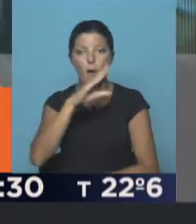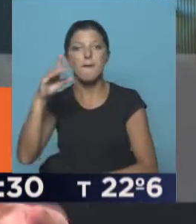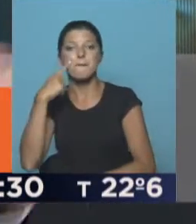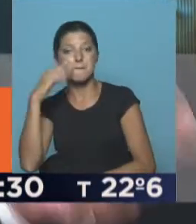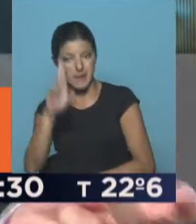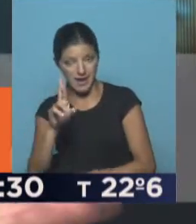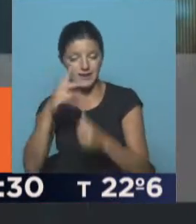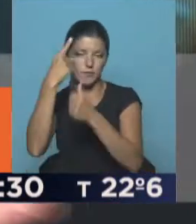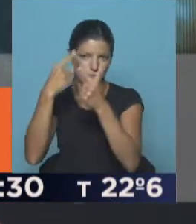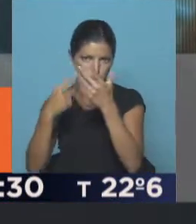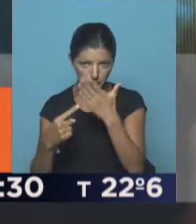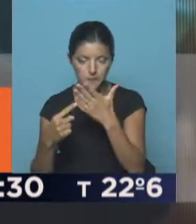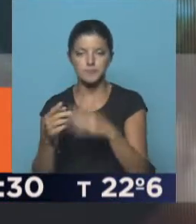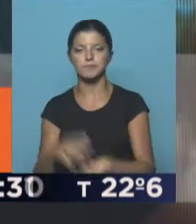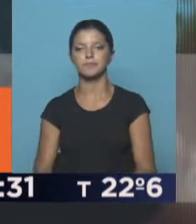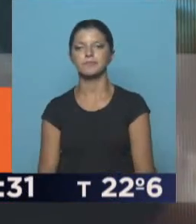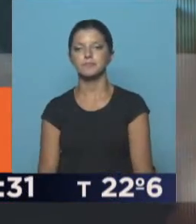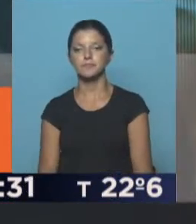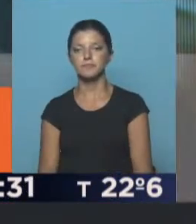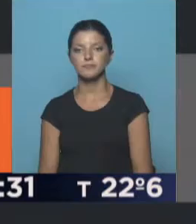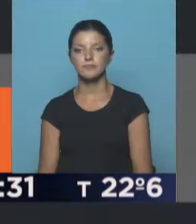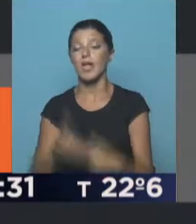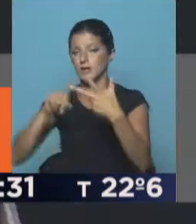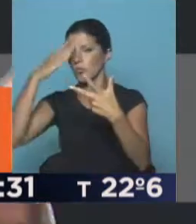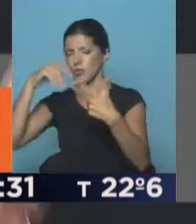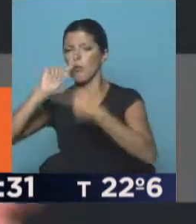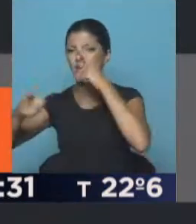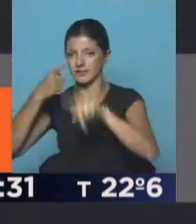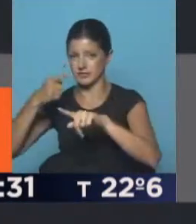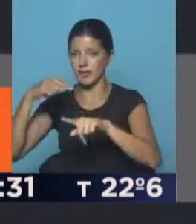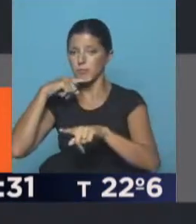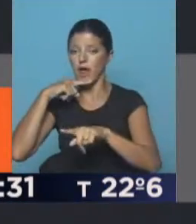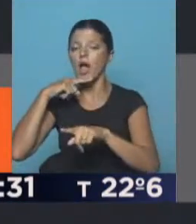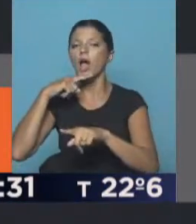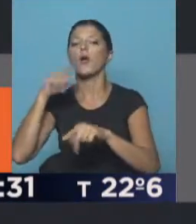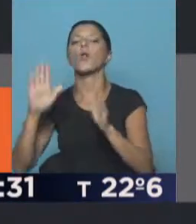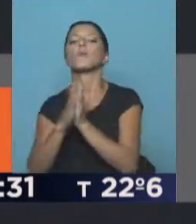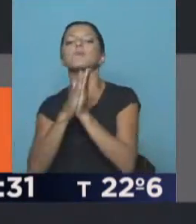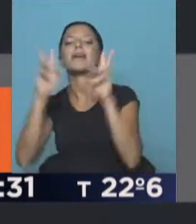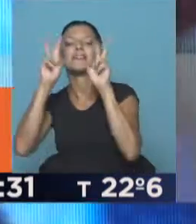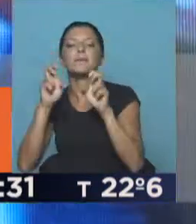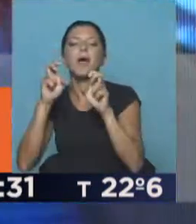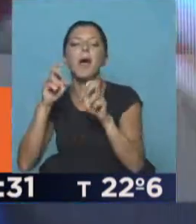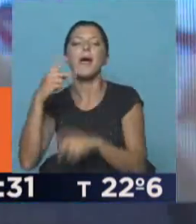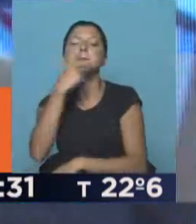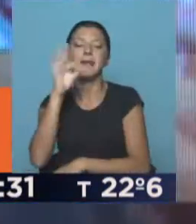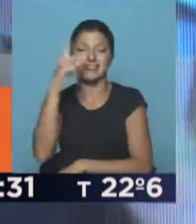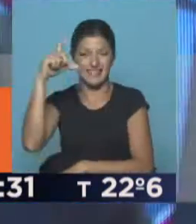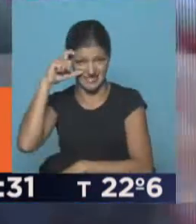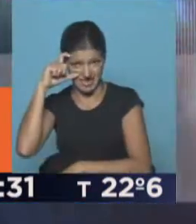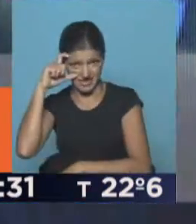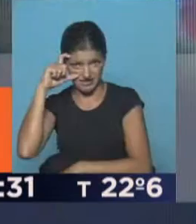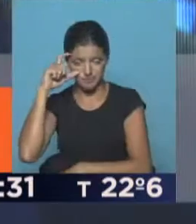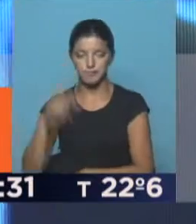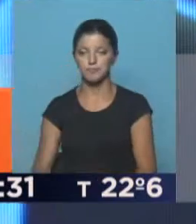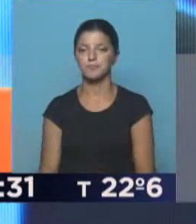Schröder, líder del SPD, canciller alemán durante muchos años con su Agenda 2010. Se llamaba, fue el giro liberal del Partido Socialdemócrata